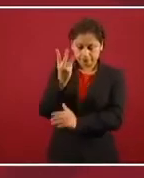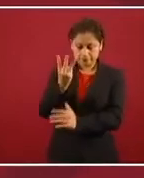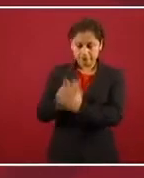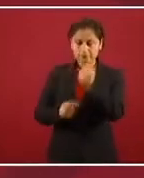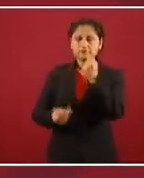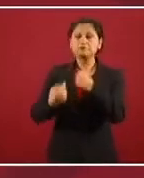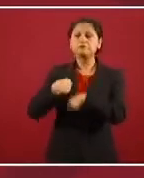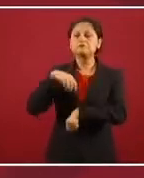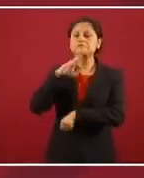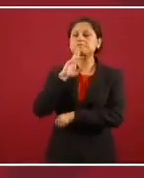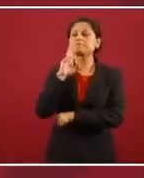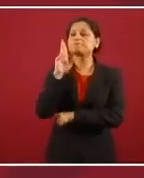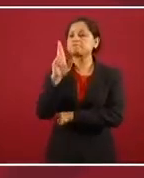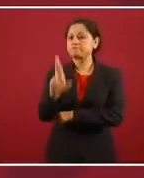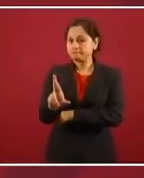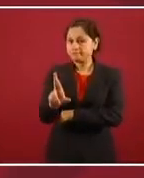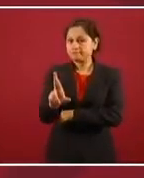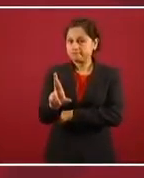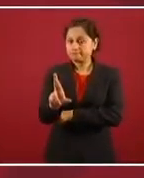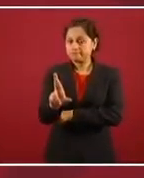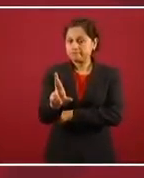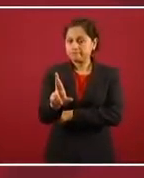resumiría tus preguntas con tres